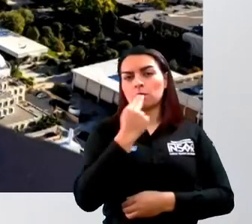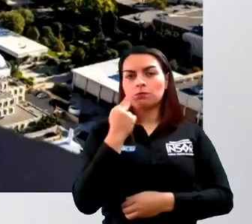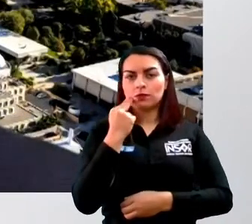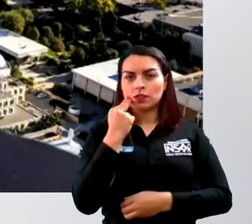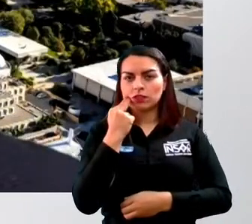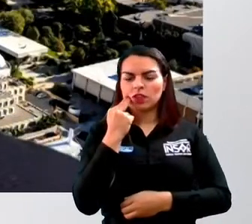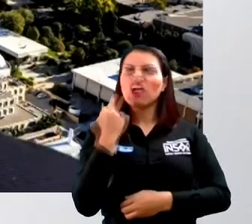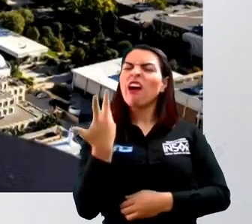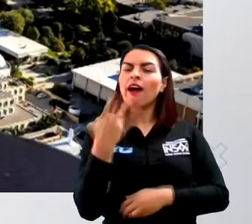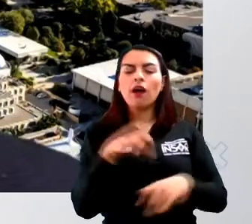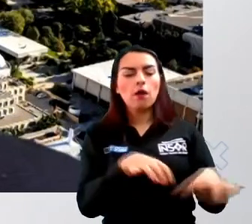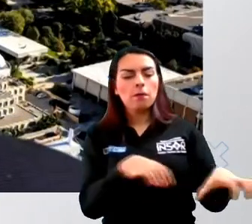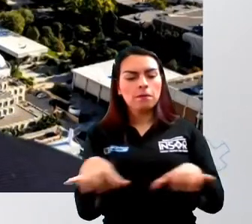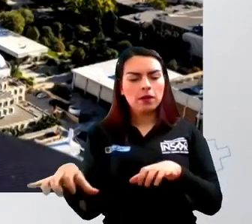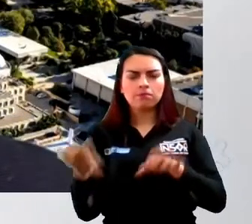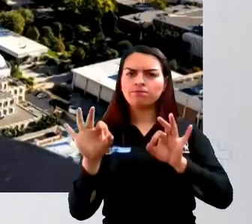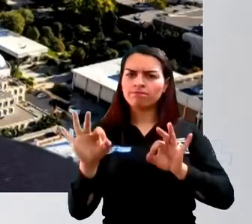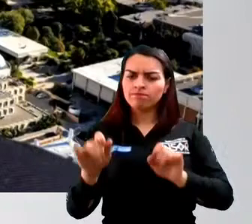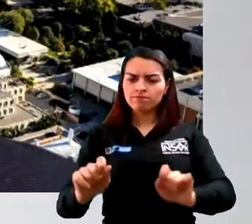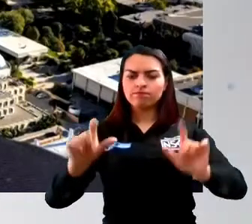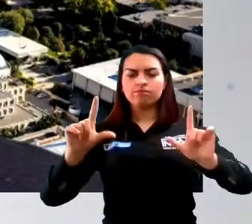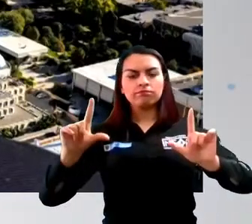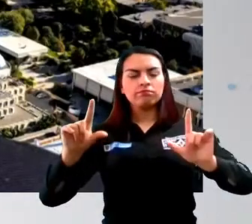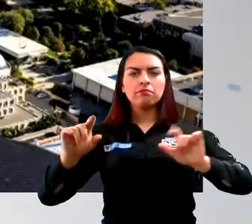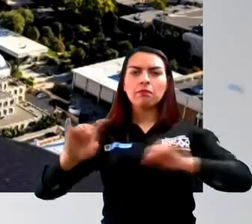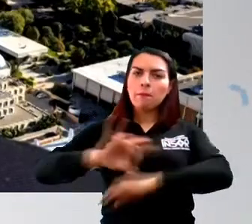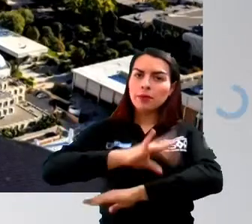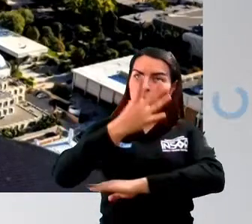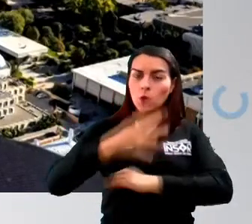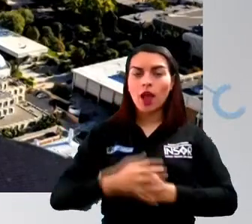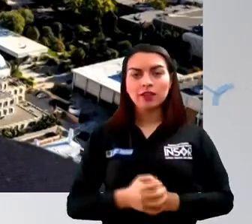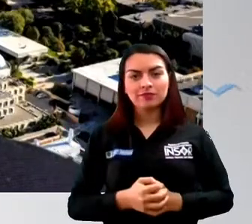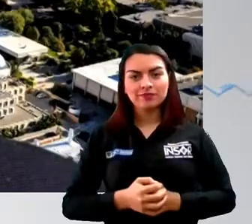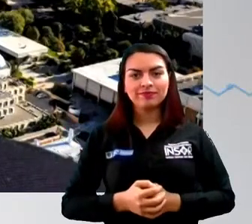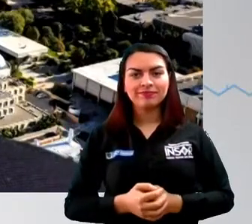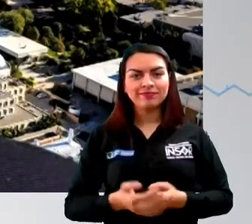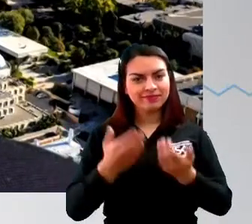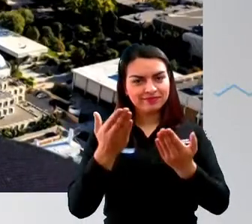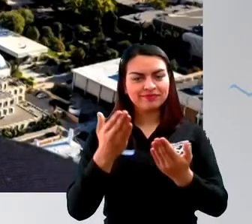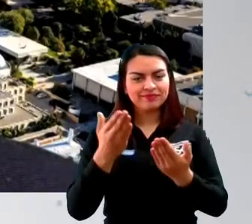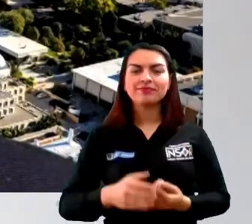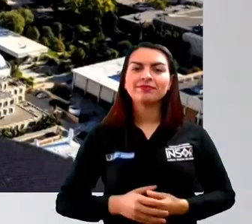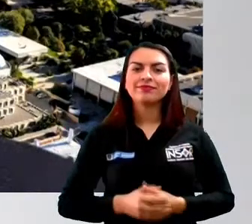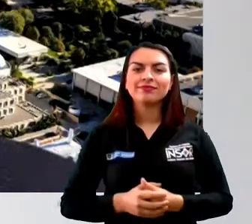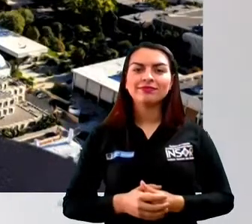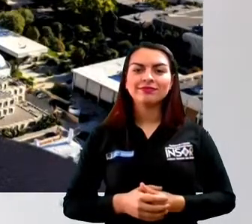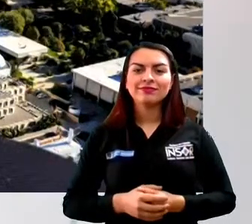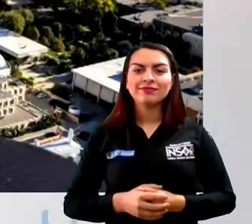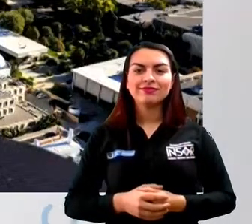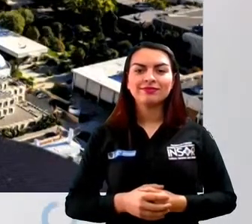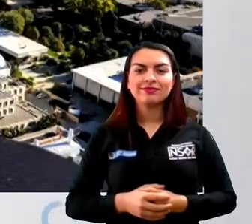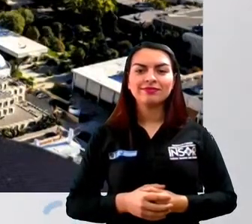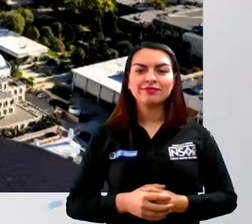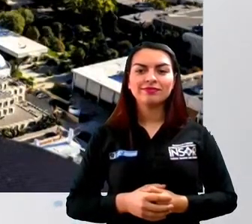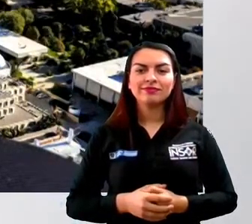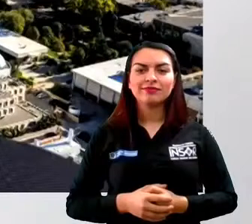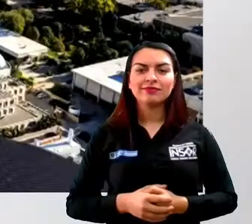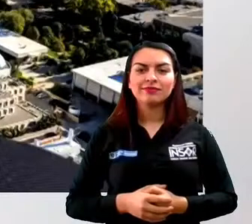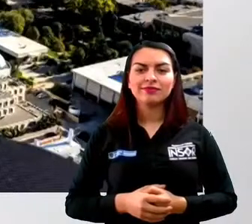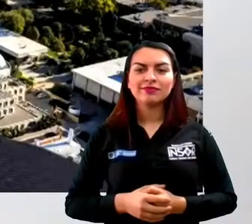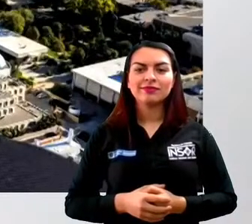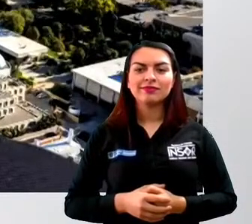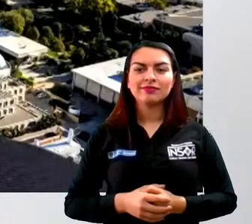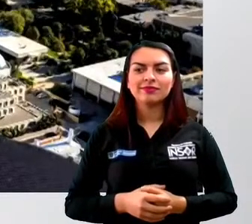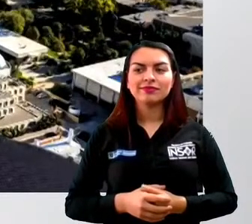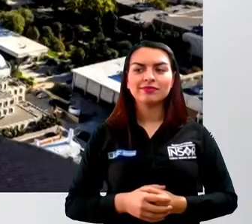comportamental en el espacio virtual también. De vuelta a ti, Álvaro. Y continuemos oyendo la presentación para